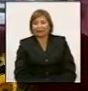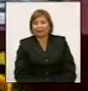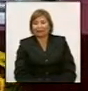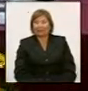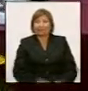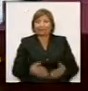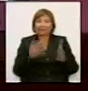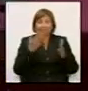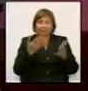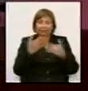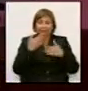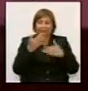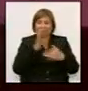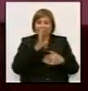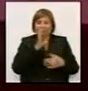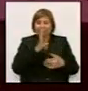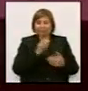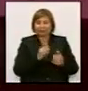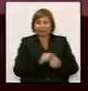A continuación, palabras